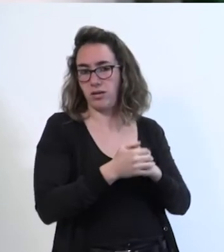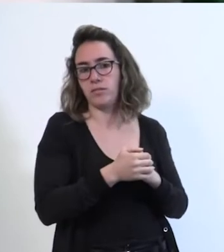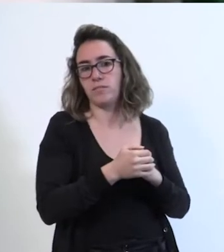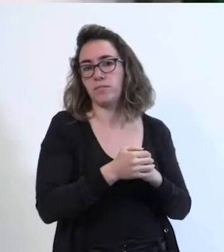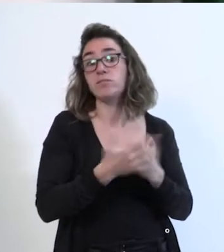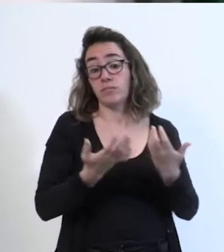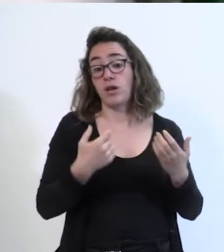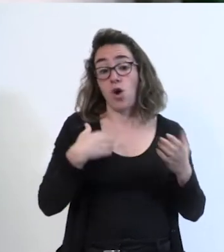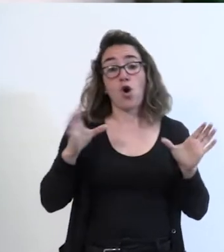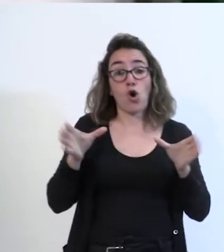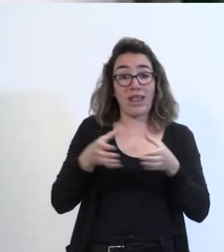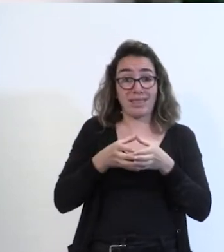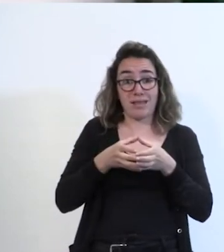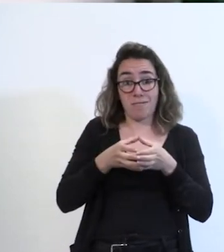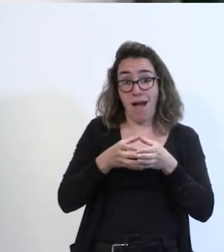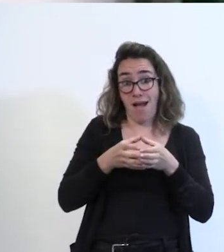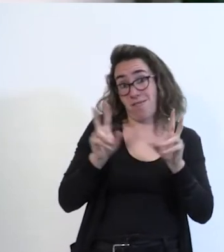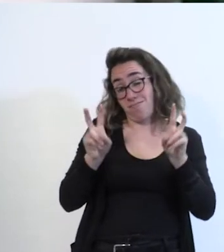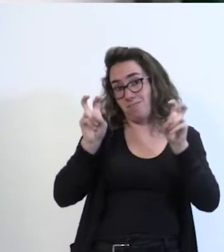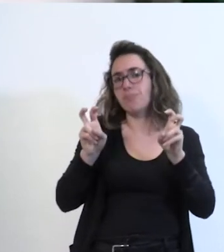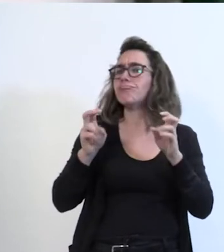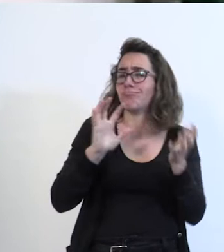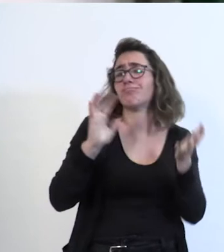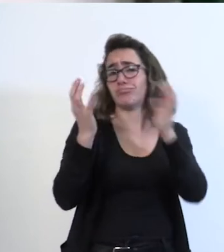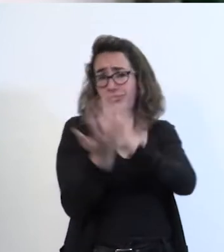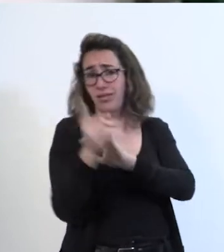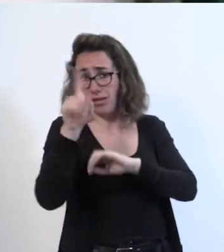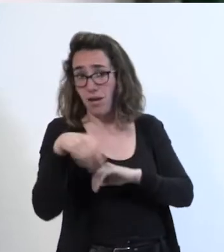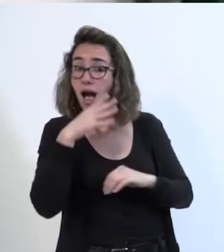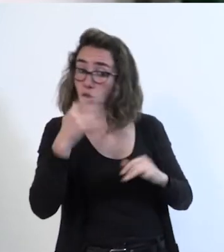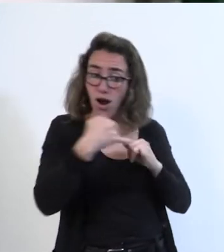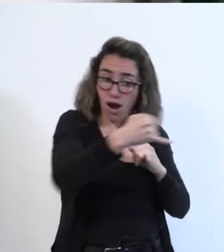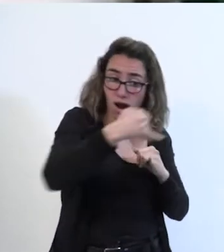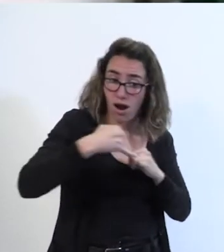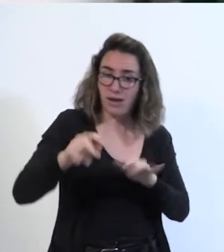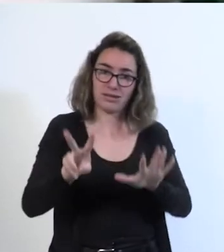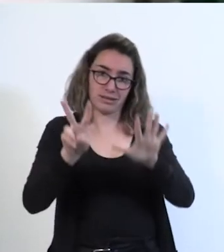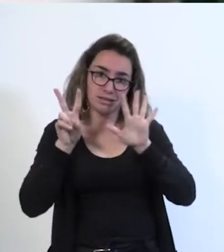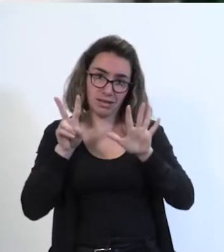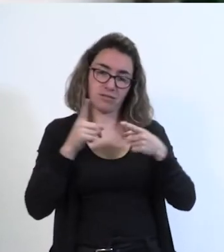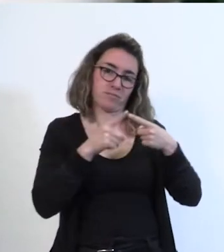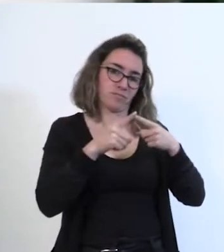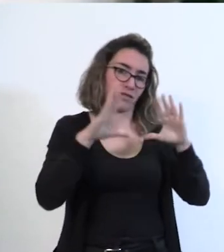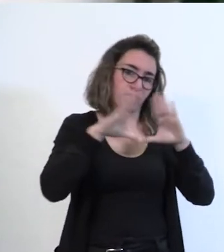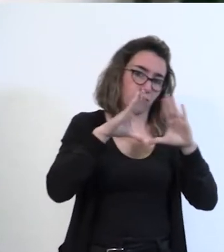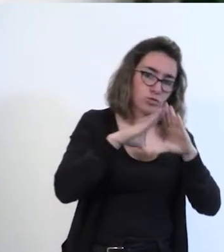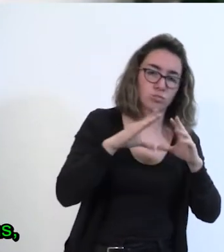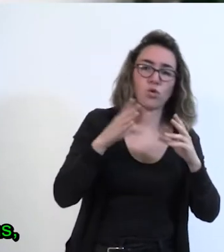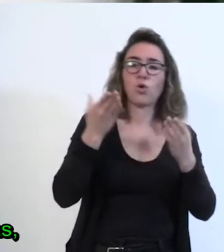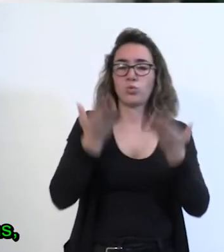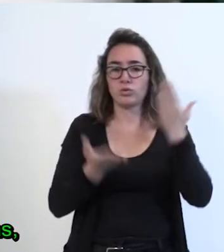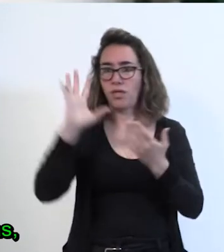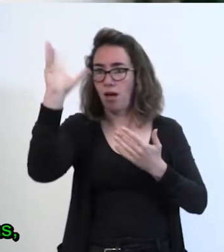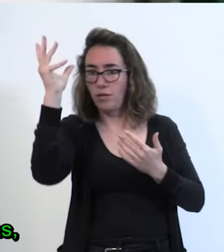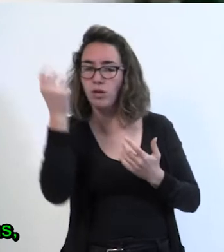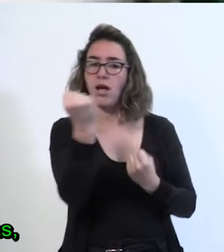colectiva también ha evolucionado, tiene 7 ejes de trabajo: feminismo y justicia ambiental,